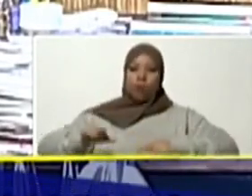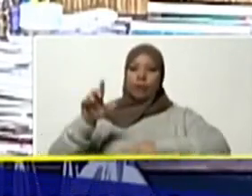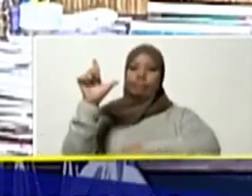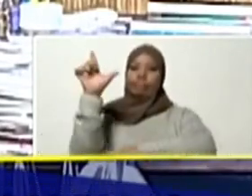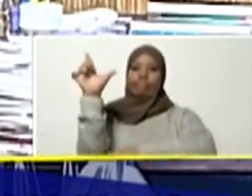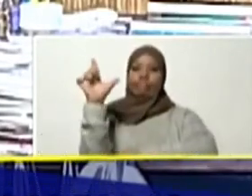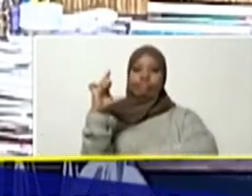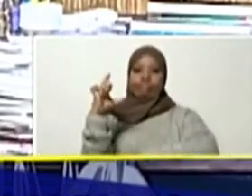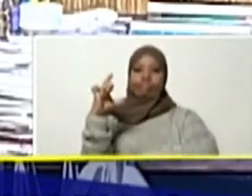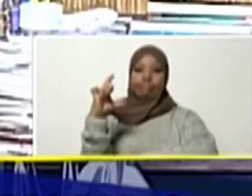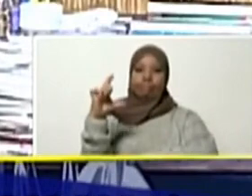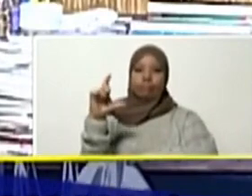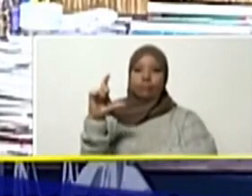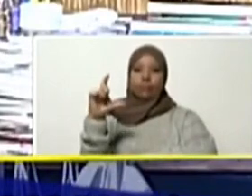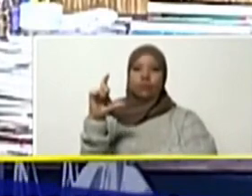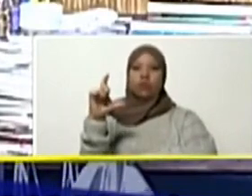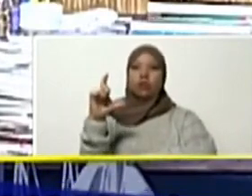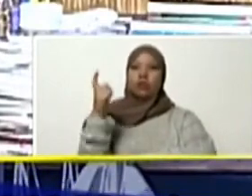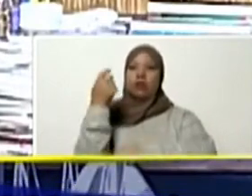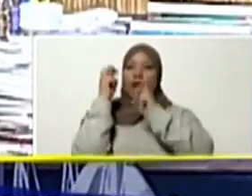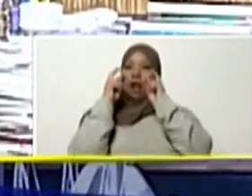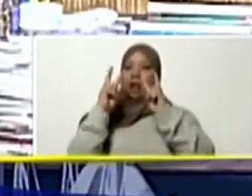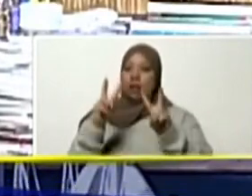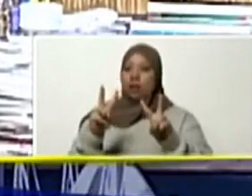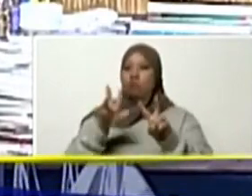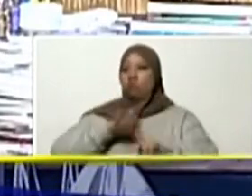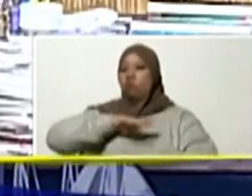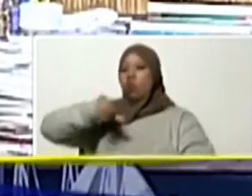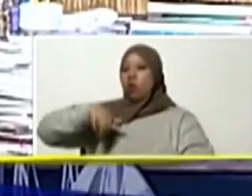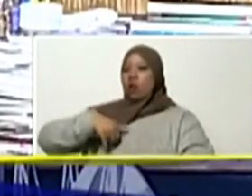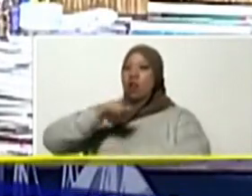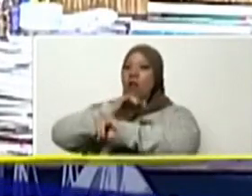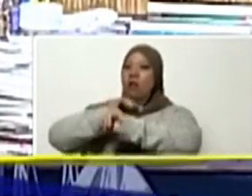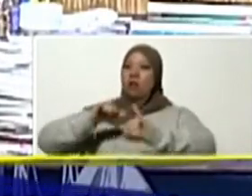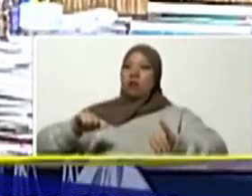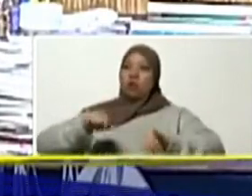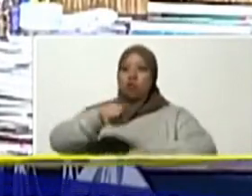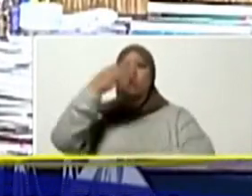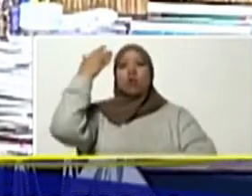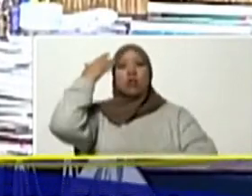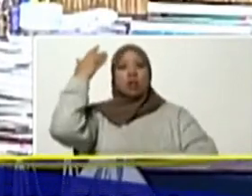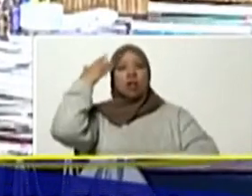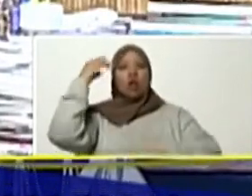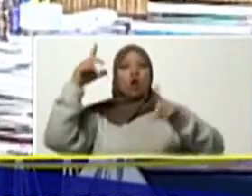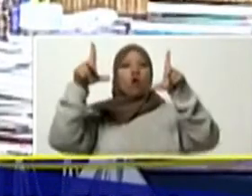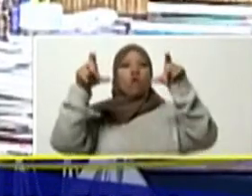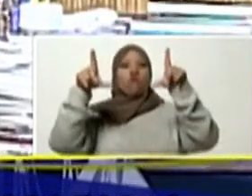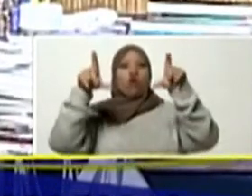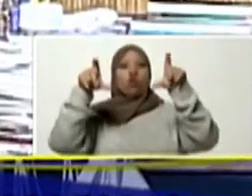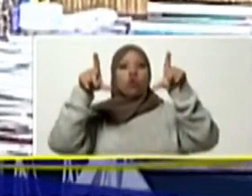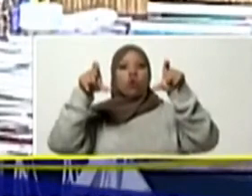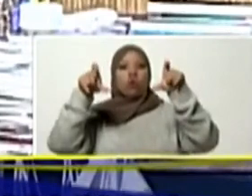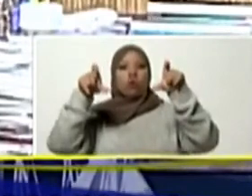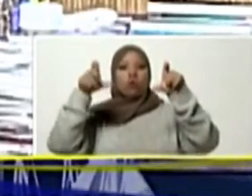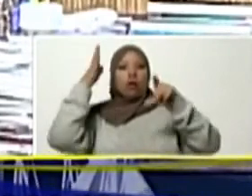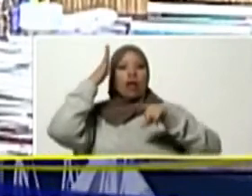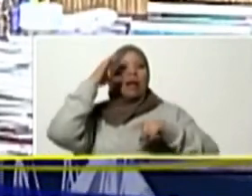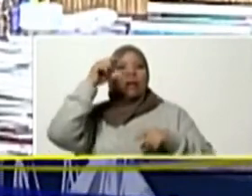allí. Allí estuvimos, Alfred Nazaret, no sé si tú tienes las imágenes,